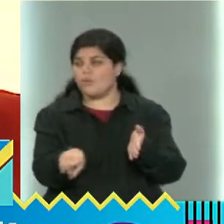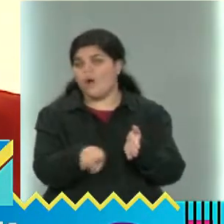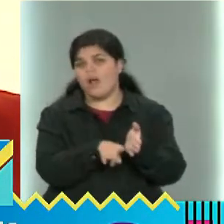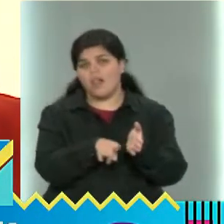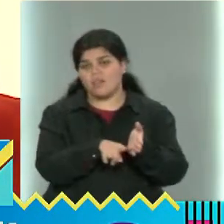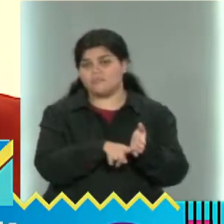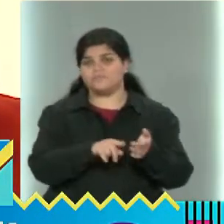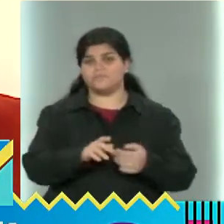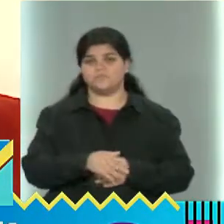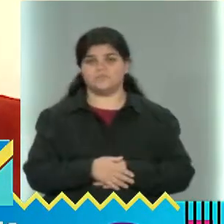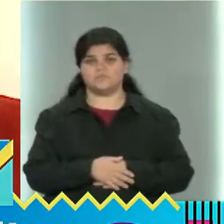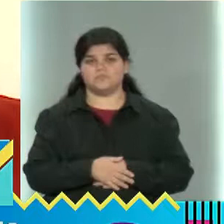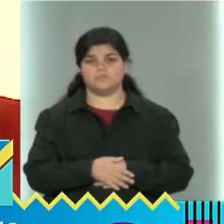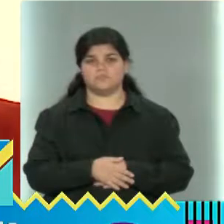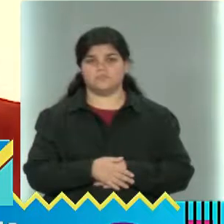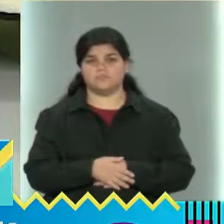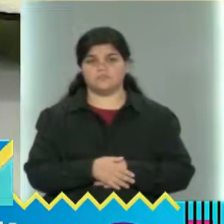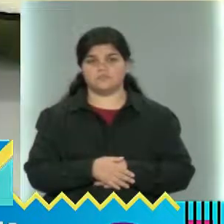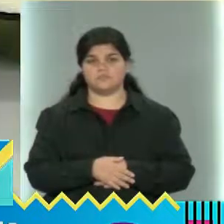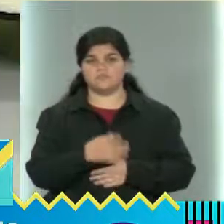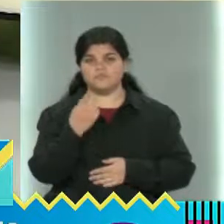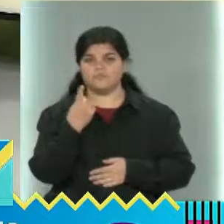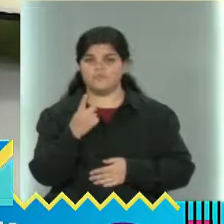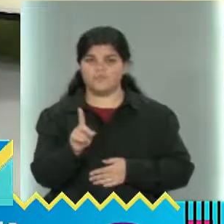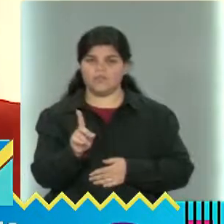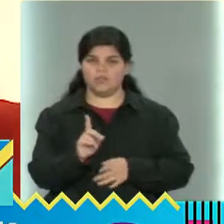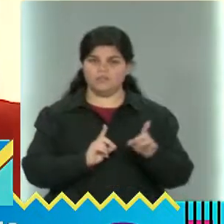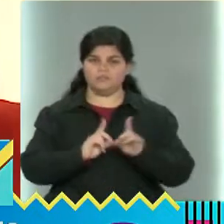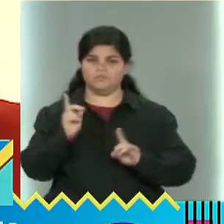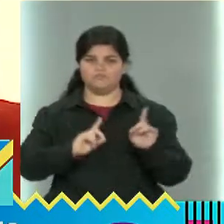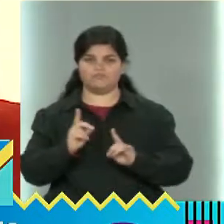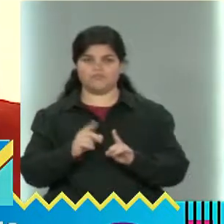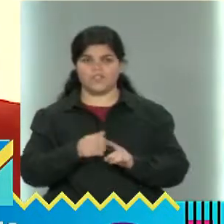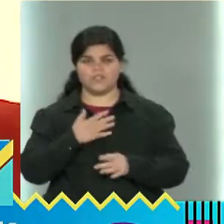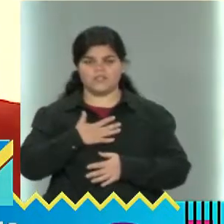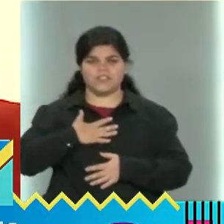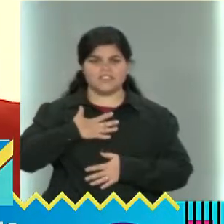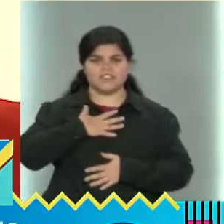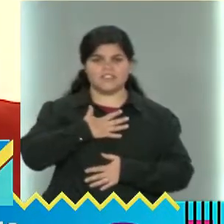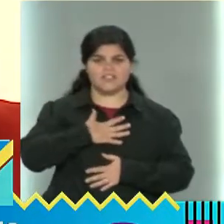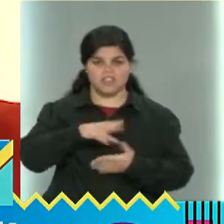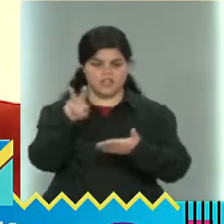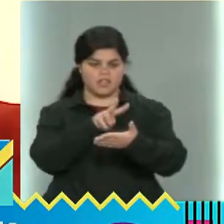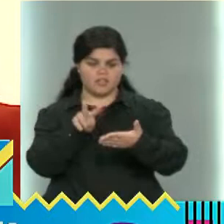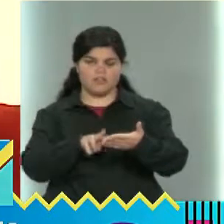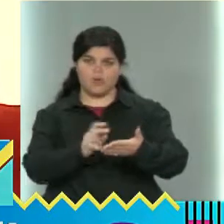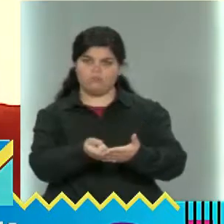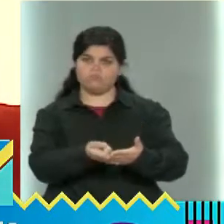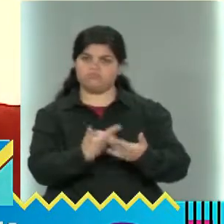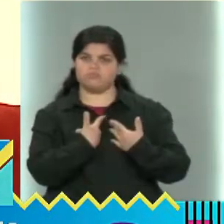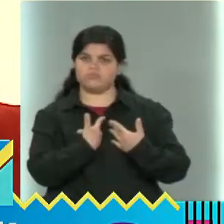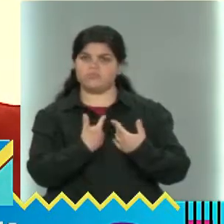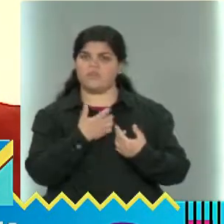que uno mira se corrió un poquito de la vida y mira un poco el mundo diferente, porque esa obra le presentó una